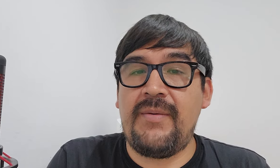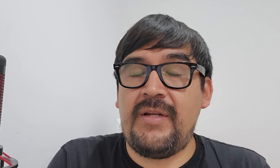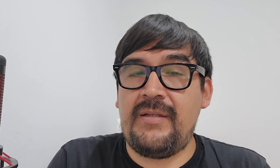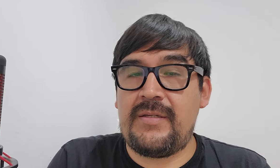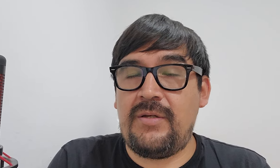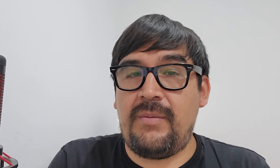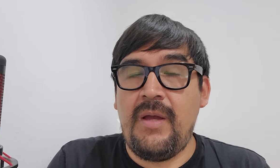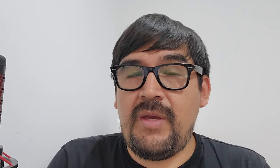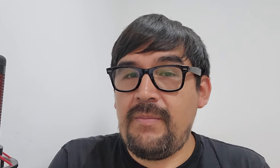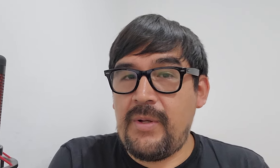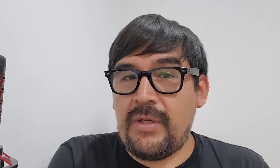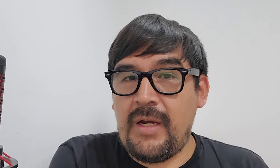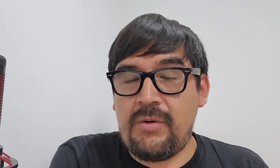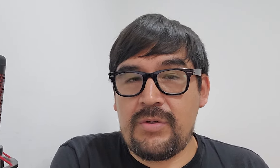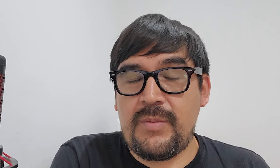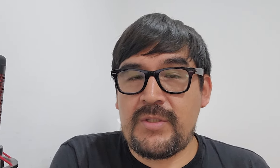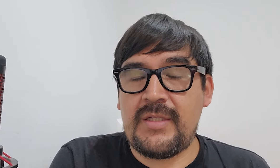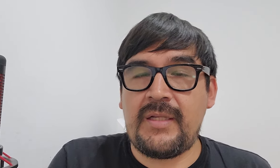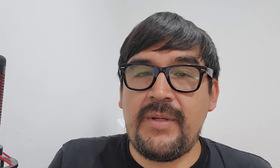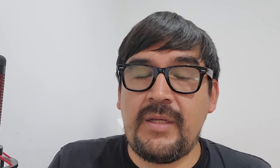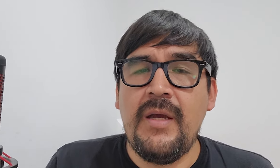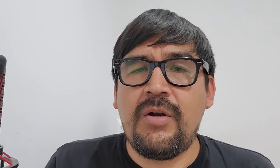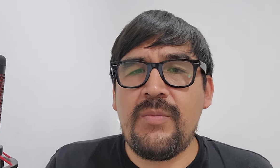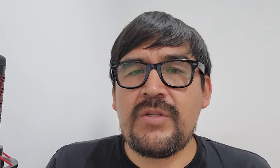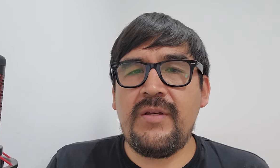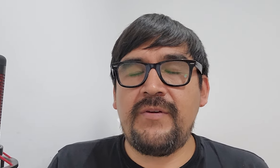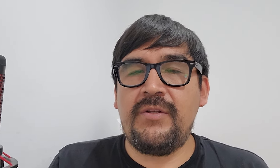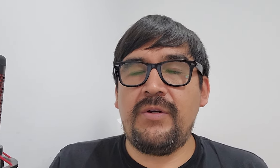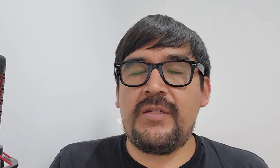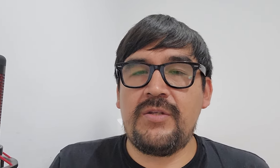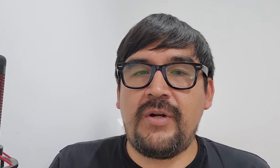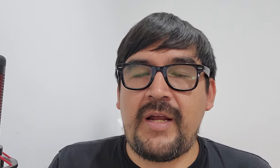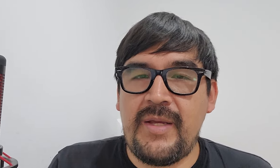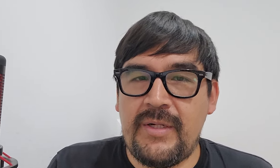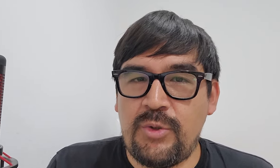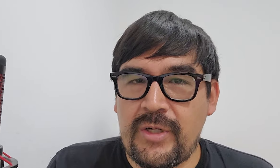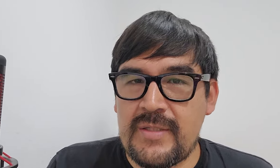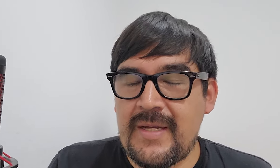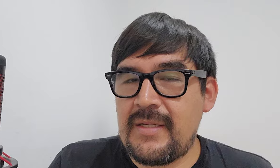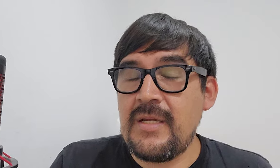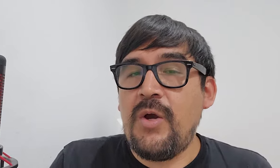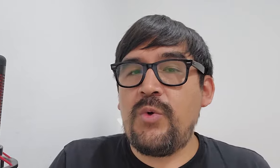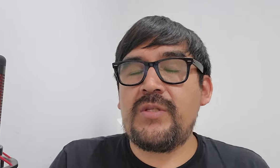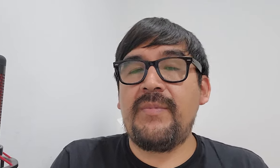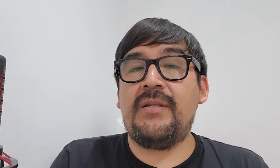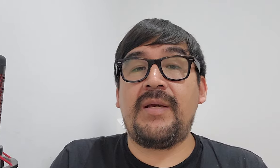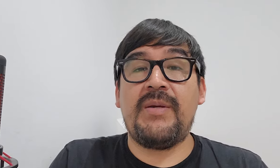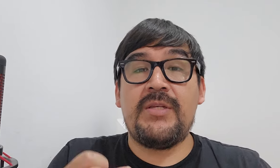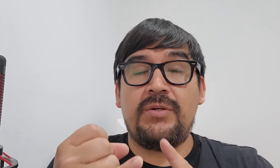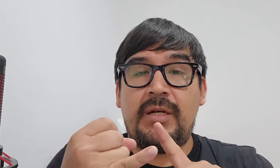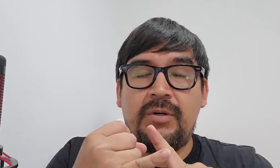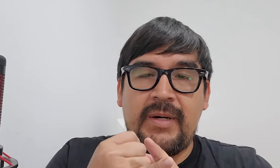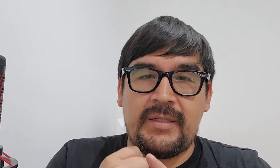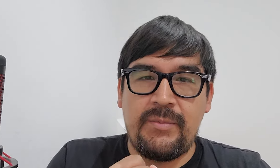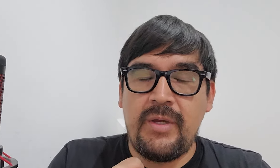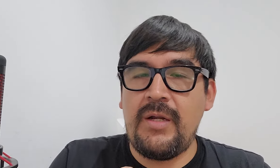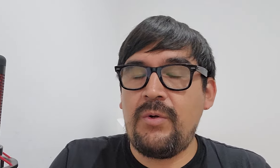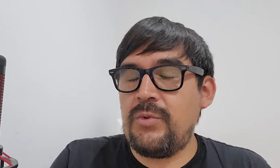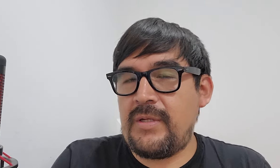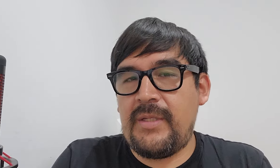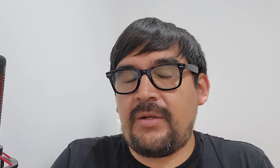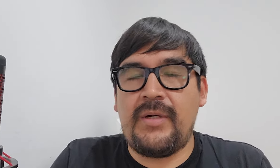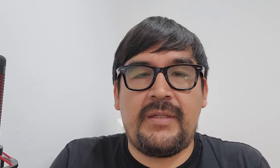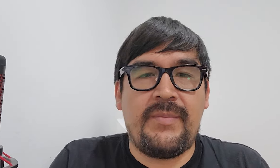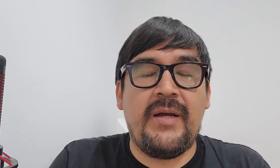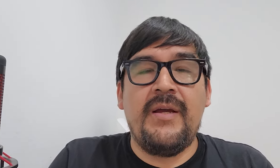esta inhabilitación. Bien, pero ya conocemos exactamente cómo se defendió el señor Aníbal Torres Vázquez, justamente también mencionando a Marta